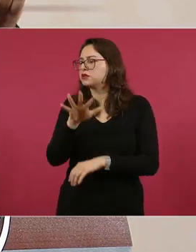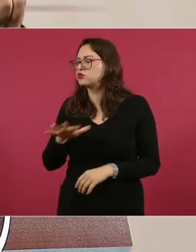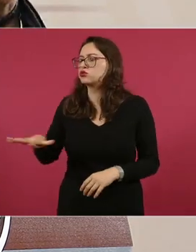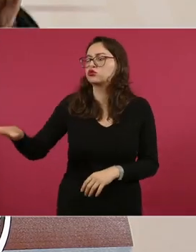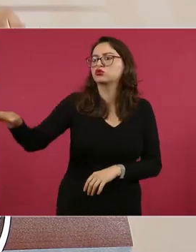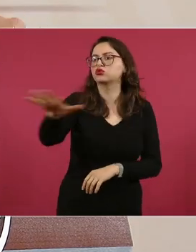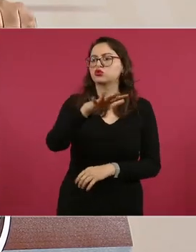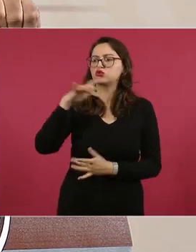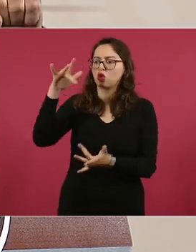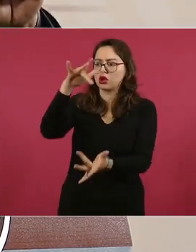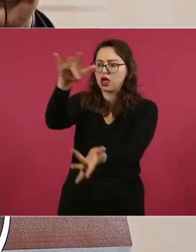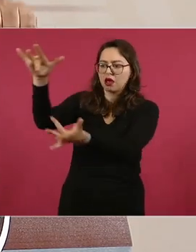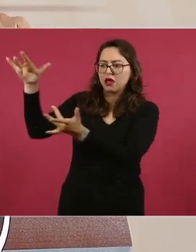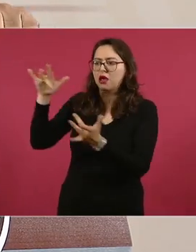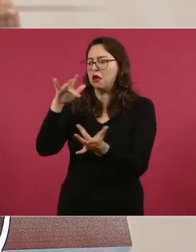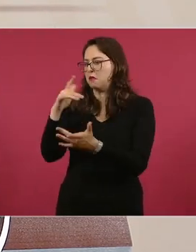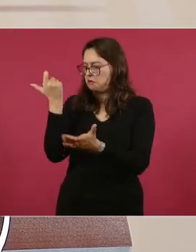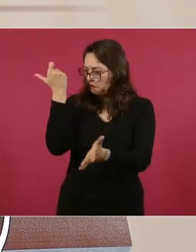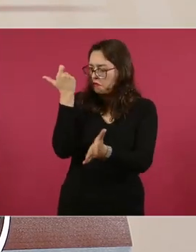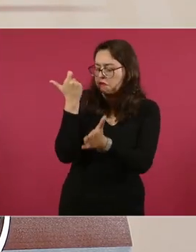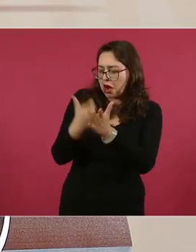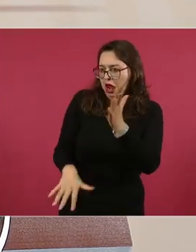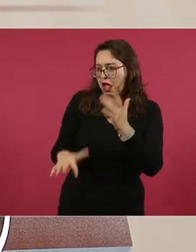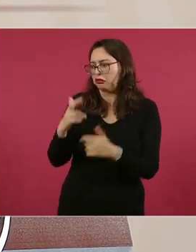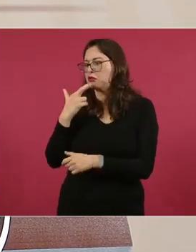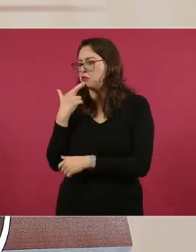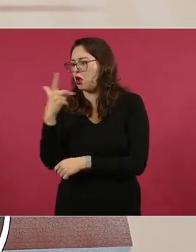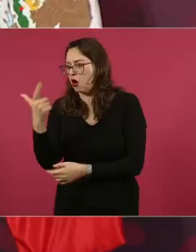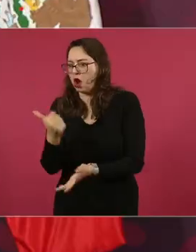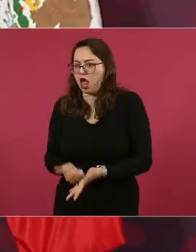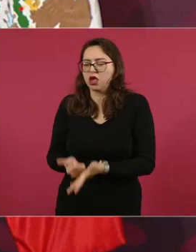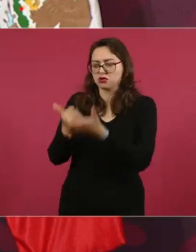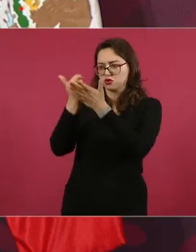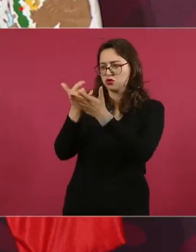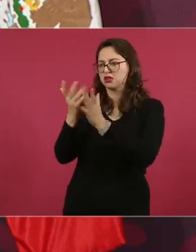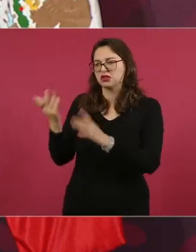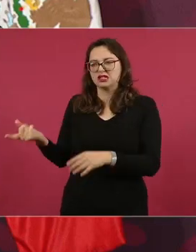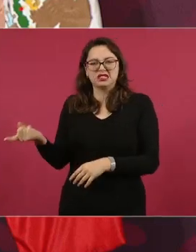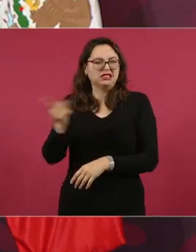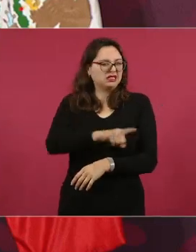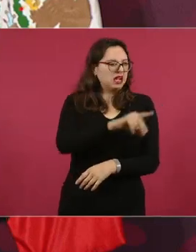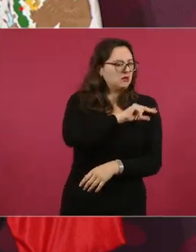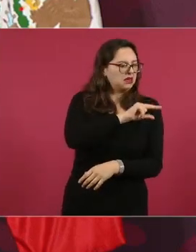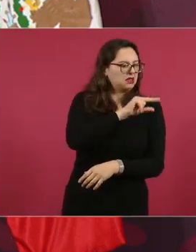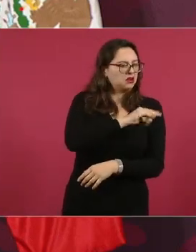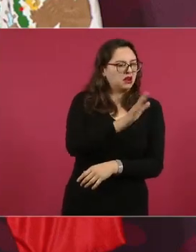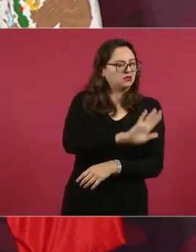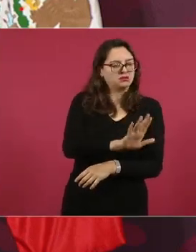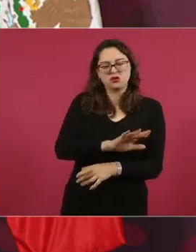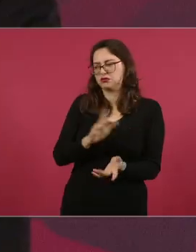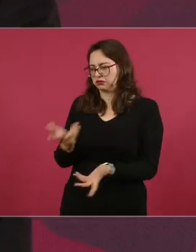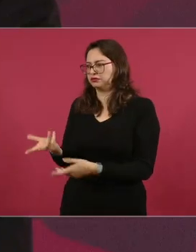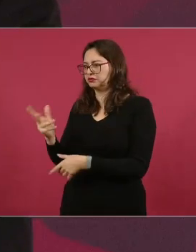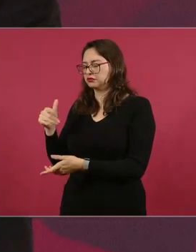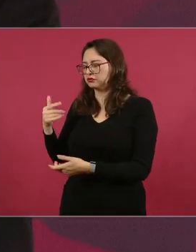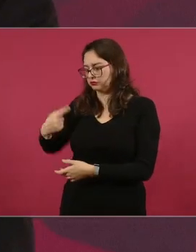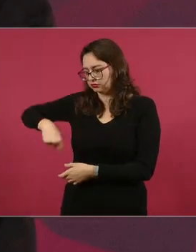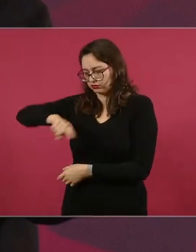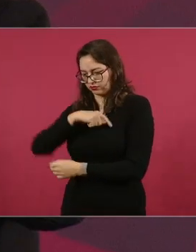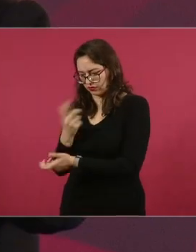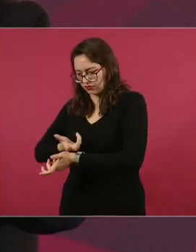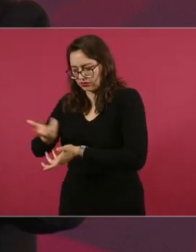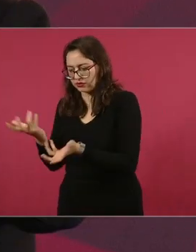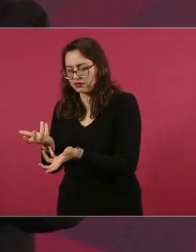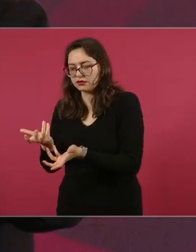porque les puede resultar más barato que contratarlo con particulares, tiene que pedirle